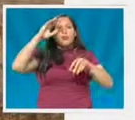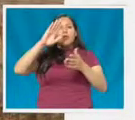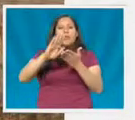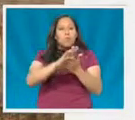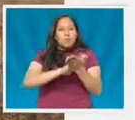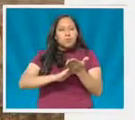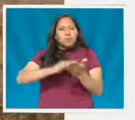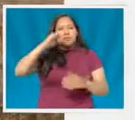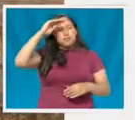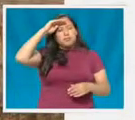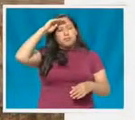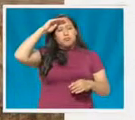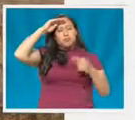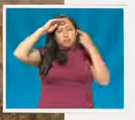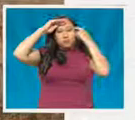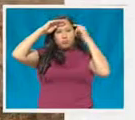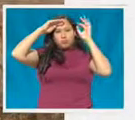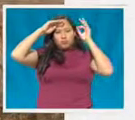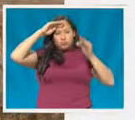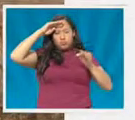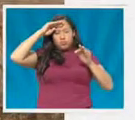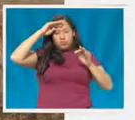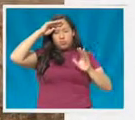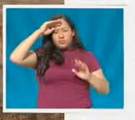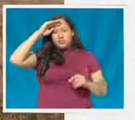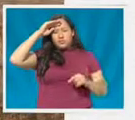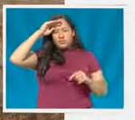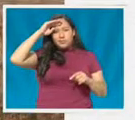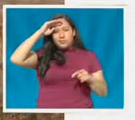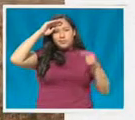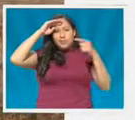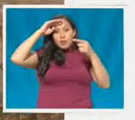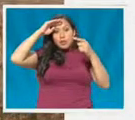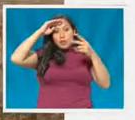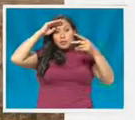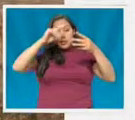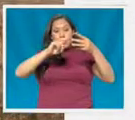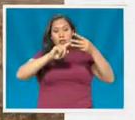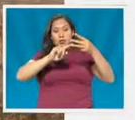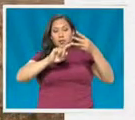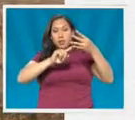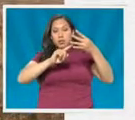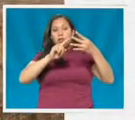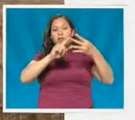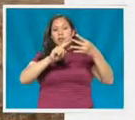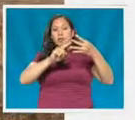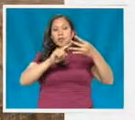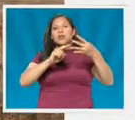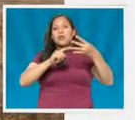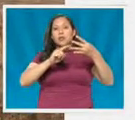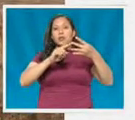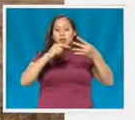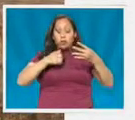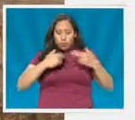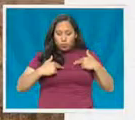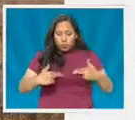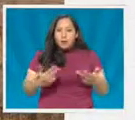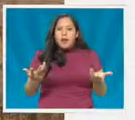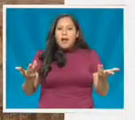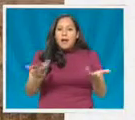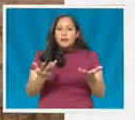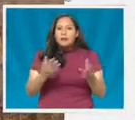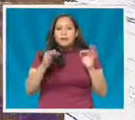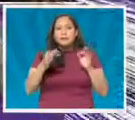el pensamiento claro. Los siguientes 3 tienen que ver básicamente con la actuación del ser humano, bueno,